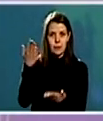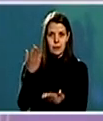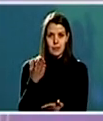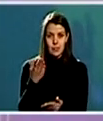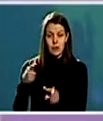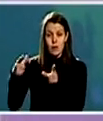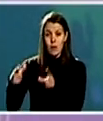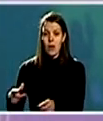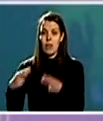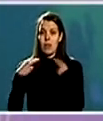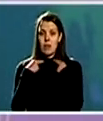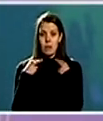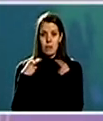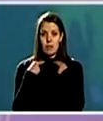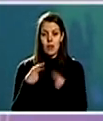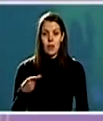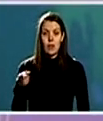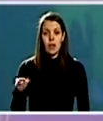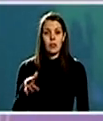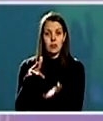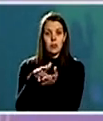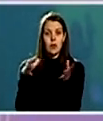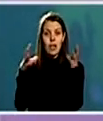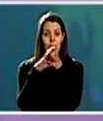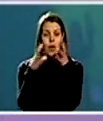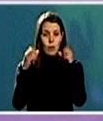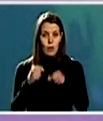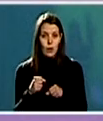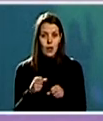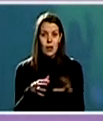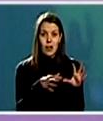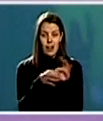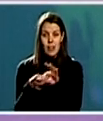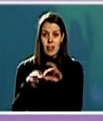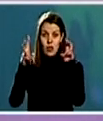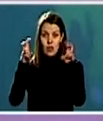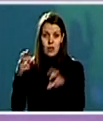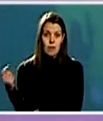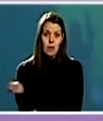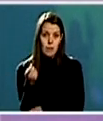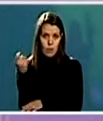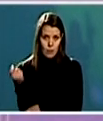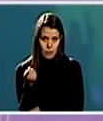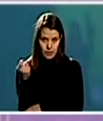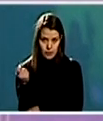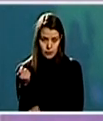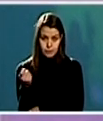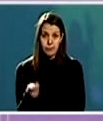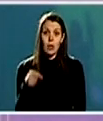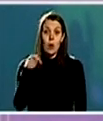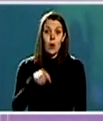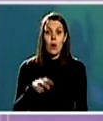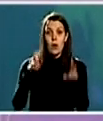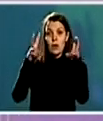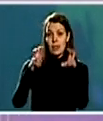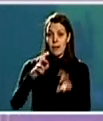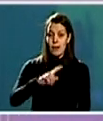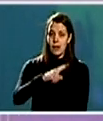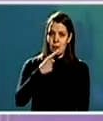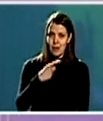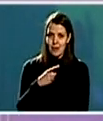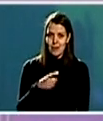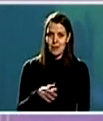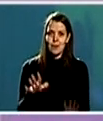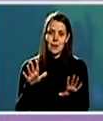benvidos os acordos adoptados reunión de pleno de consorcio provincial de bombeiros celebrado no pazo de San Marcos Abre Ho o